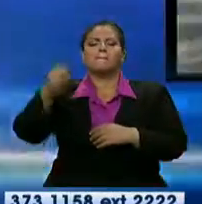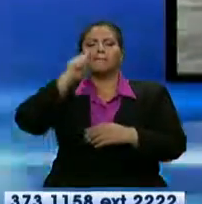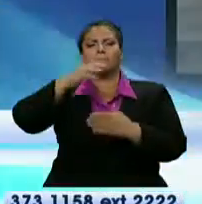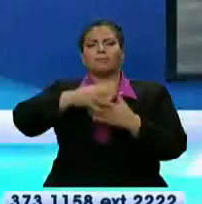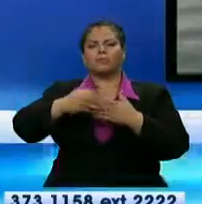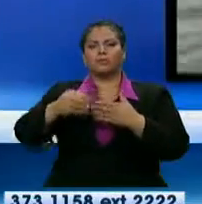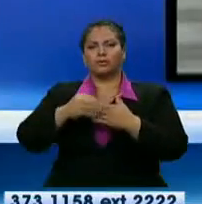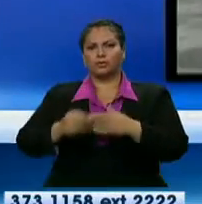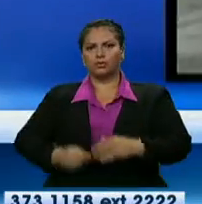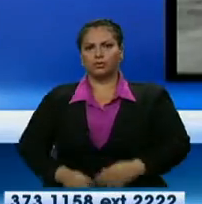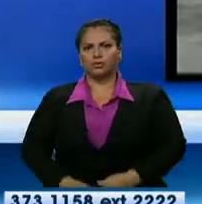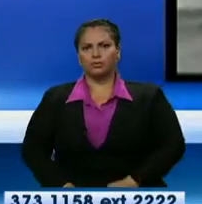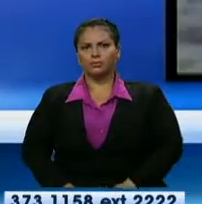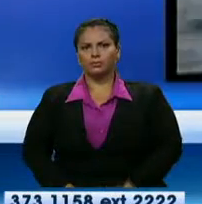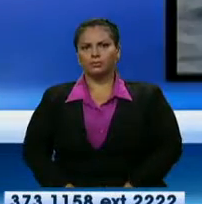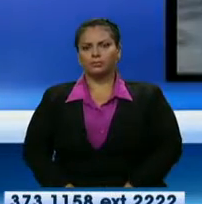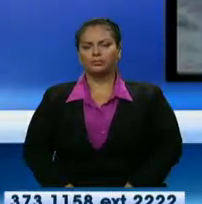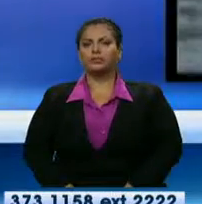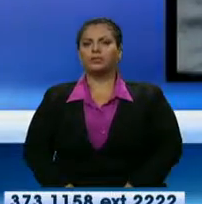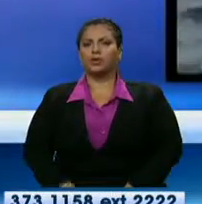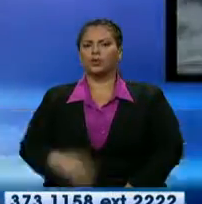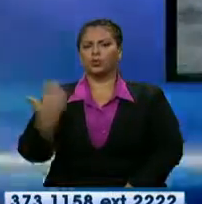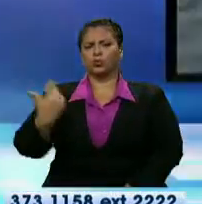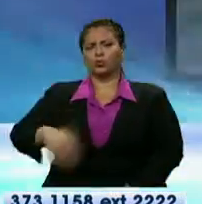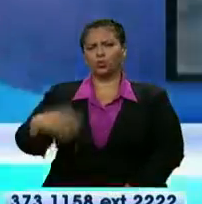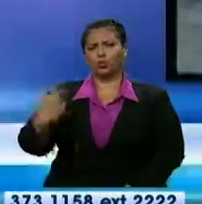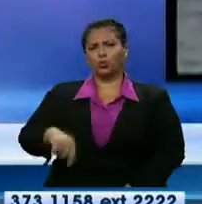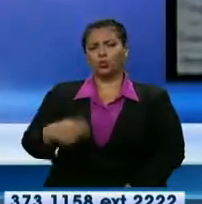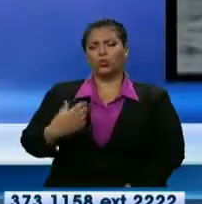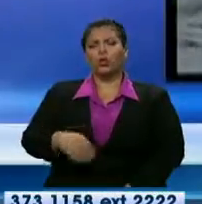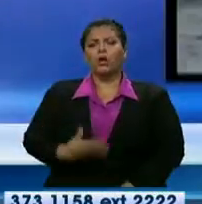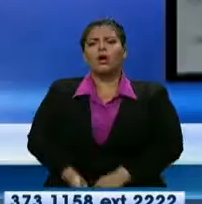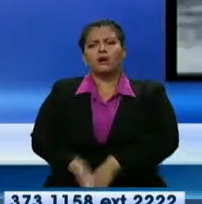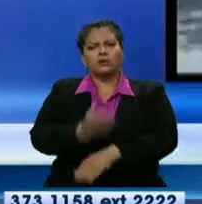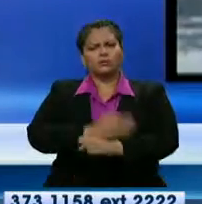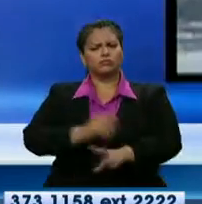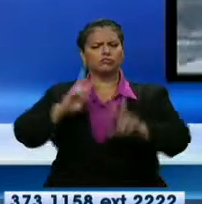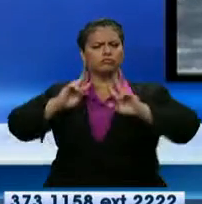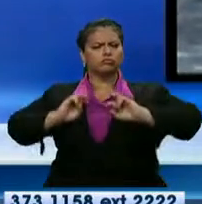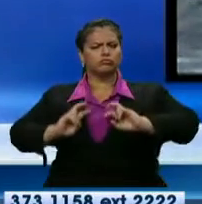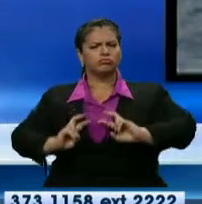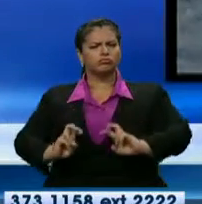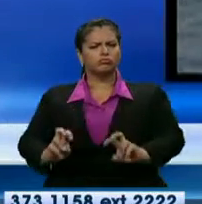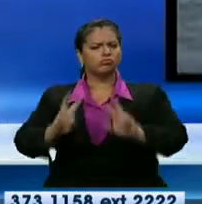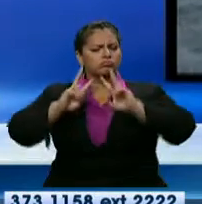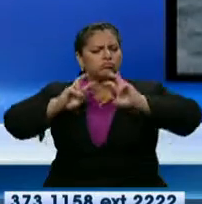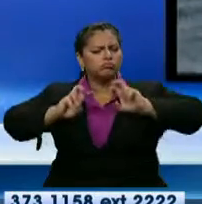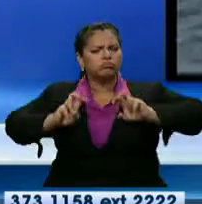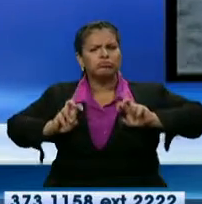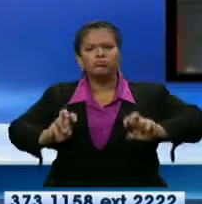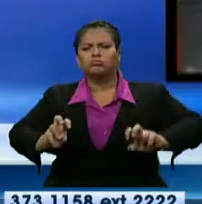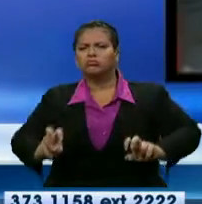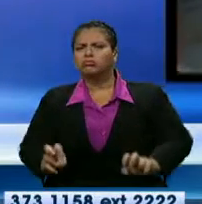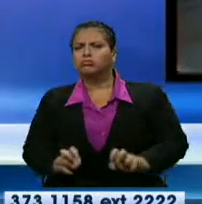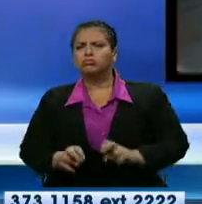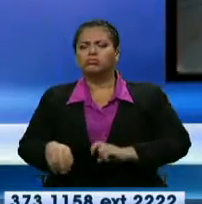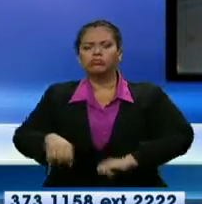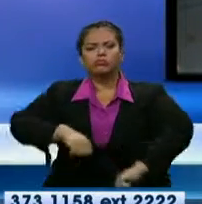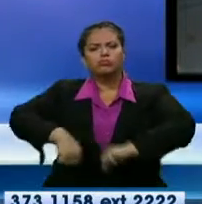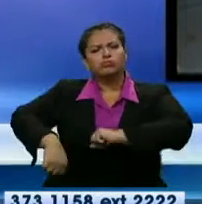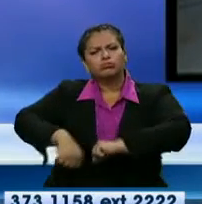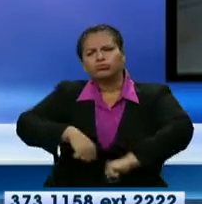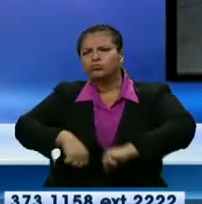del narcotráfico, que ha tenido mucho auge en nuestro país desde mucho tiempo atrás, es donde más se ha desarrollado precisamente la posición